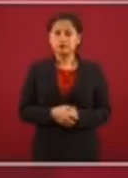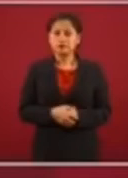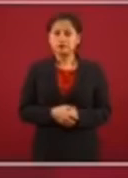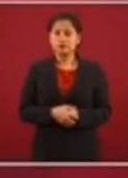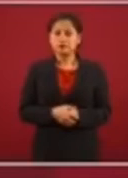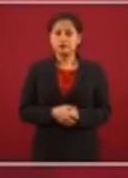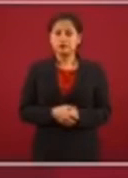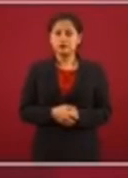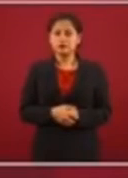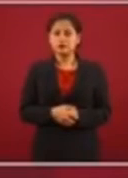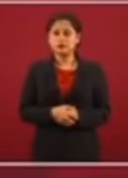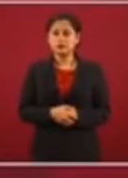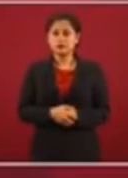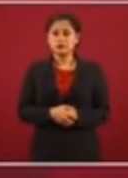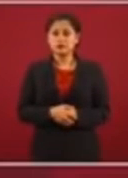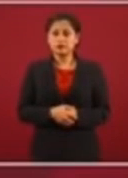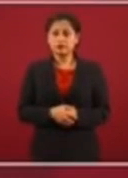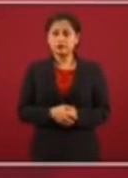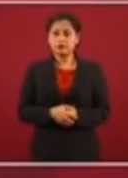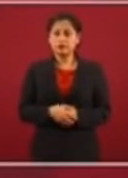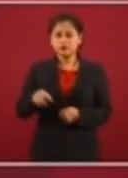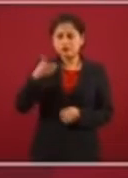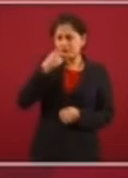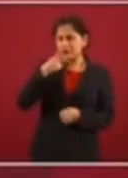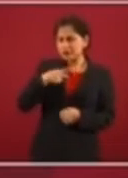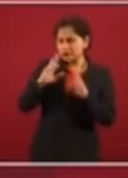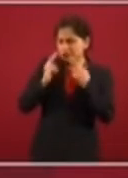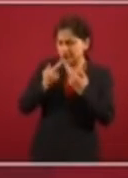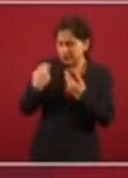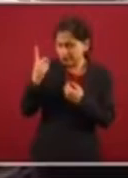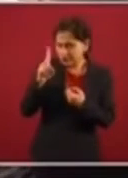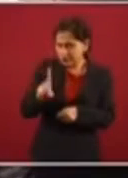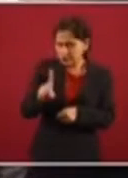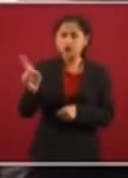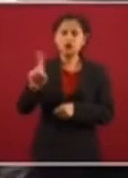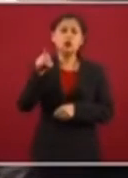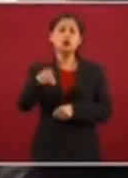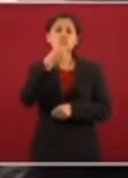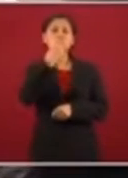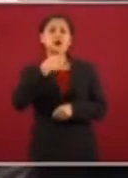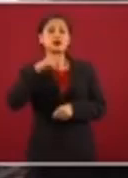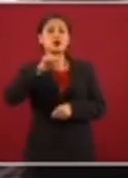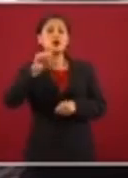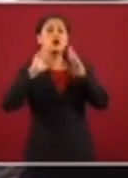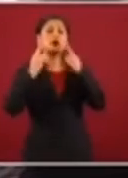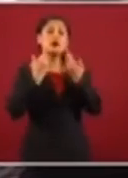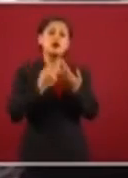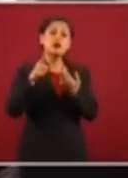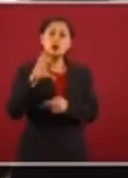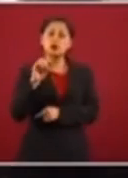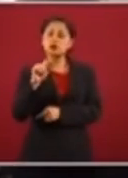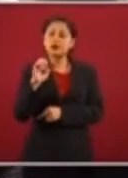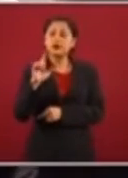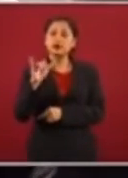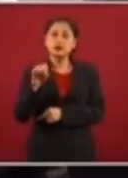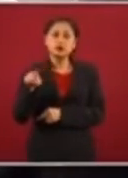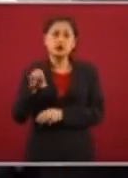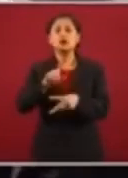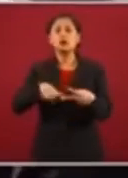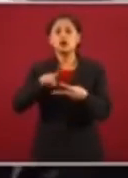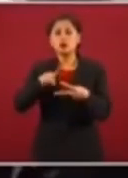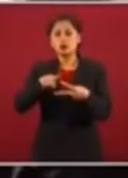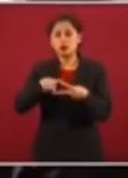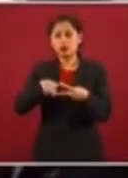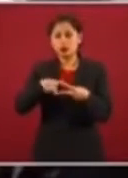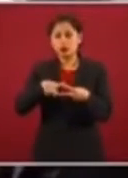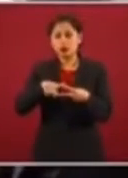Vamos a tener... ¿Tú dices la reunión del domingo? No, hoy nos dijo que tenía una reunión con Constellation Brands, los directivos. Ah, sí, tengo una reunión. Y pregunta, ¿a qué hora es? Y